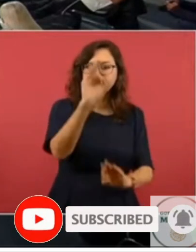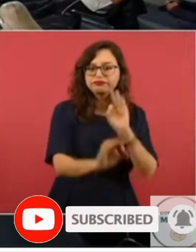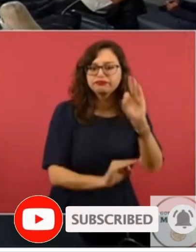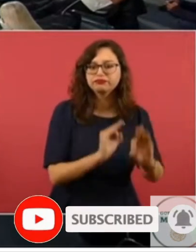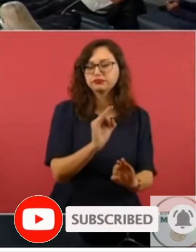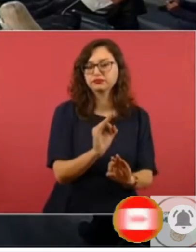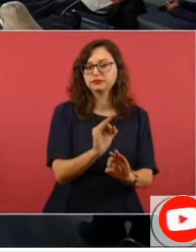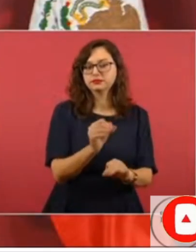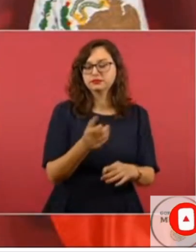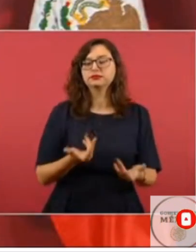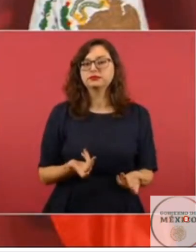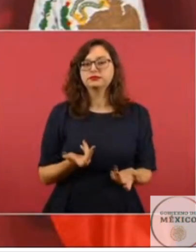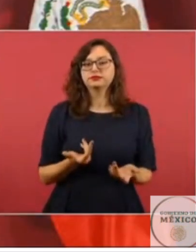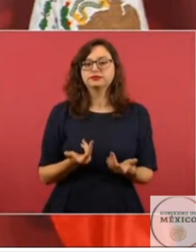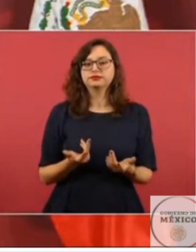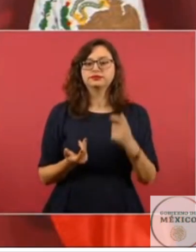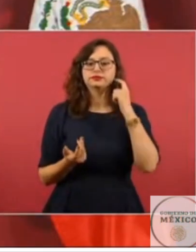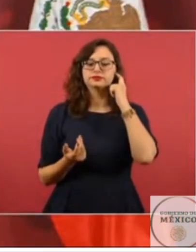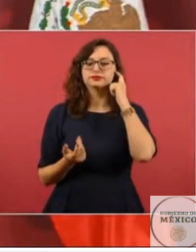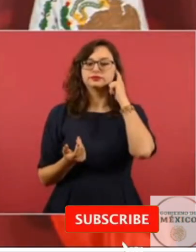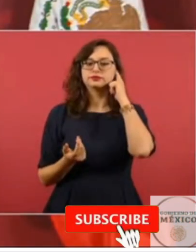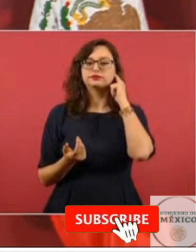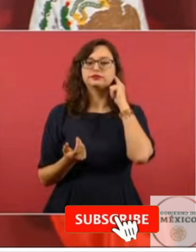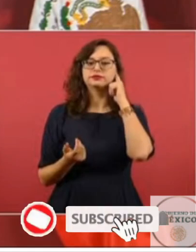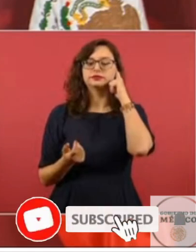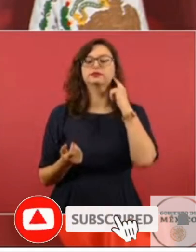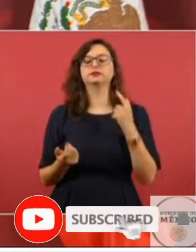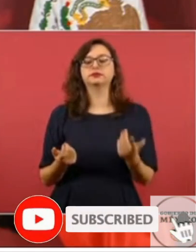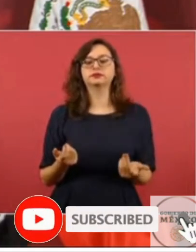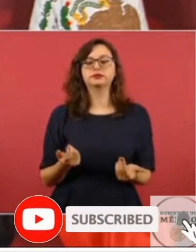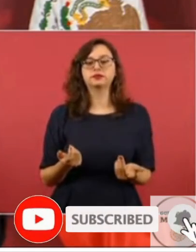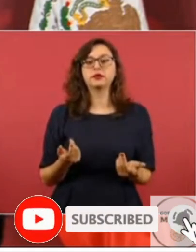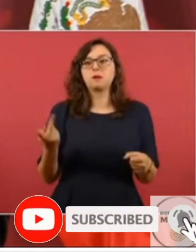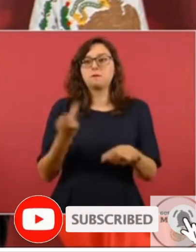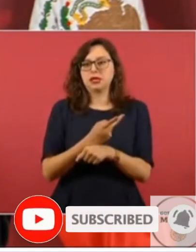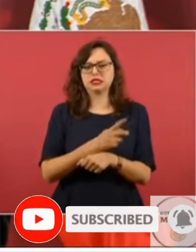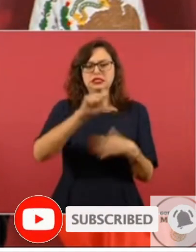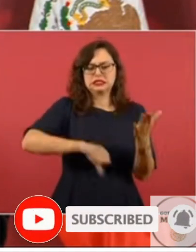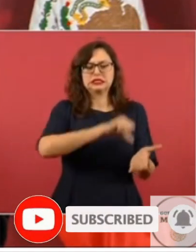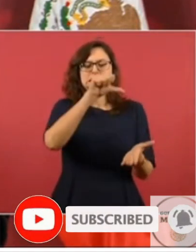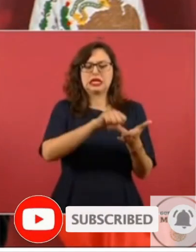Entonces, en las unidades médicas se daba atención